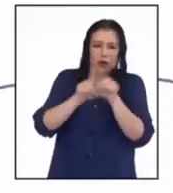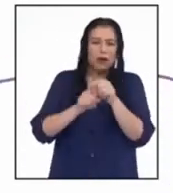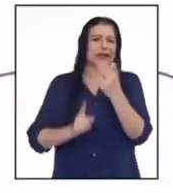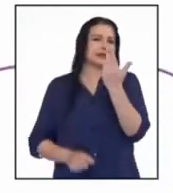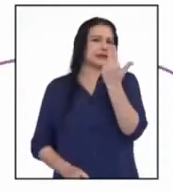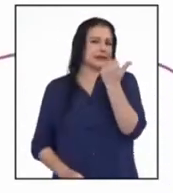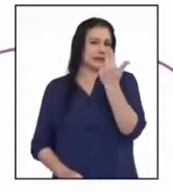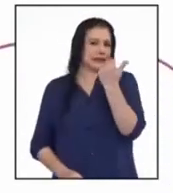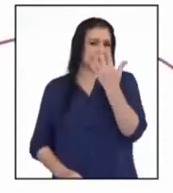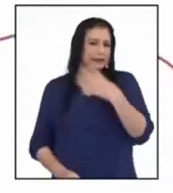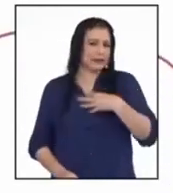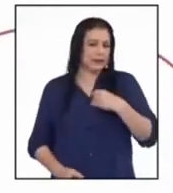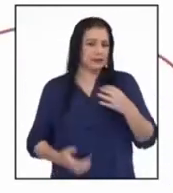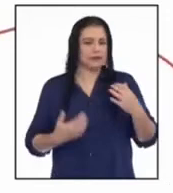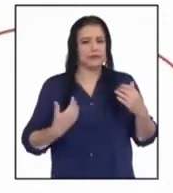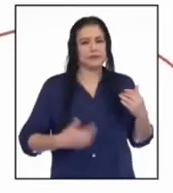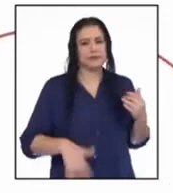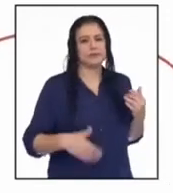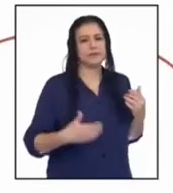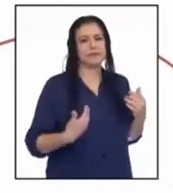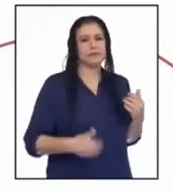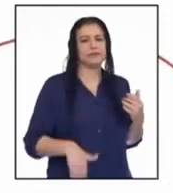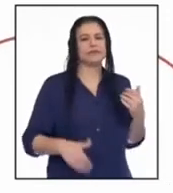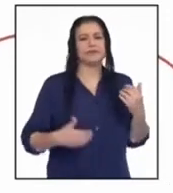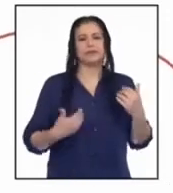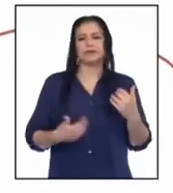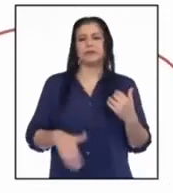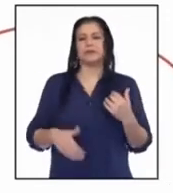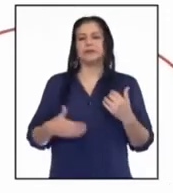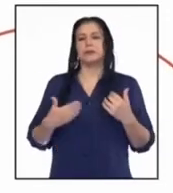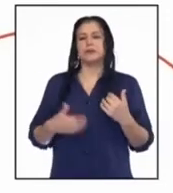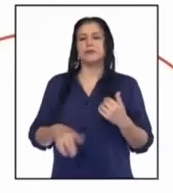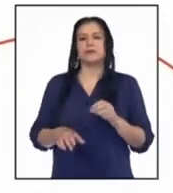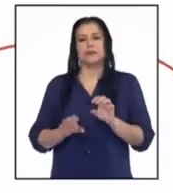13 años.